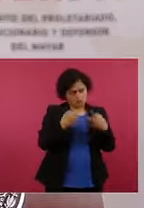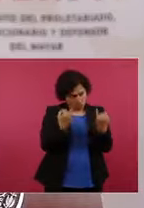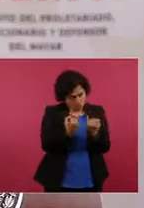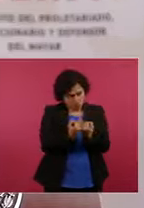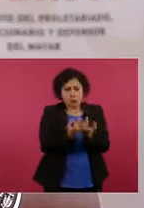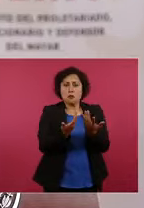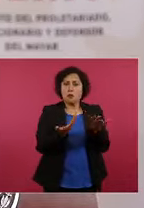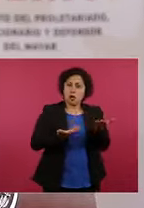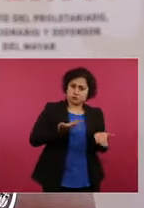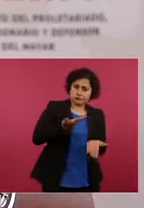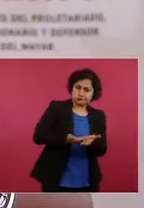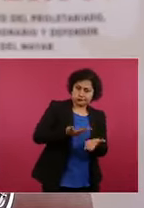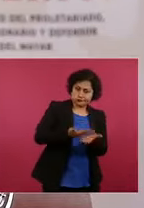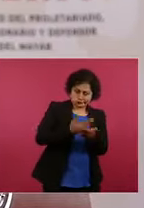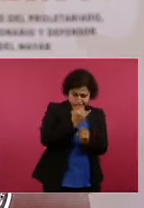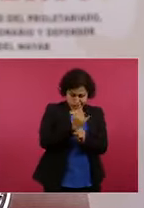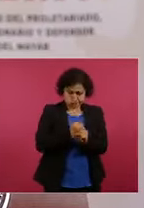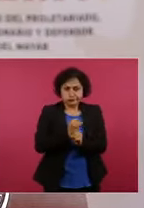maíz transgénico,